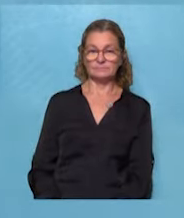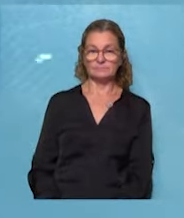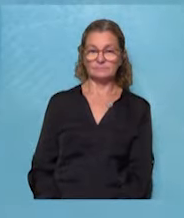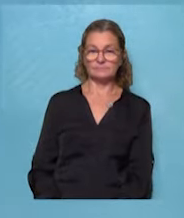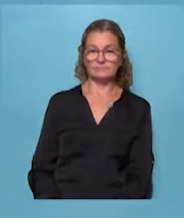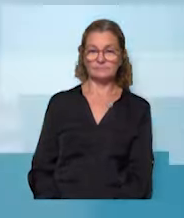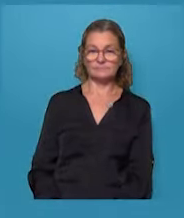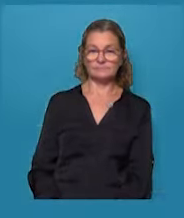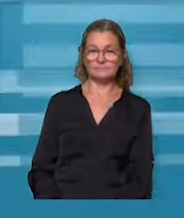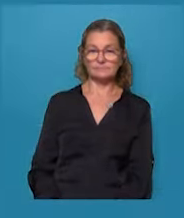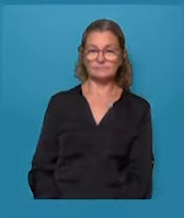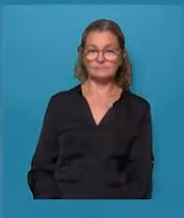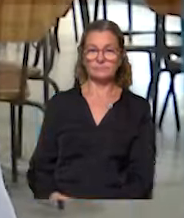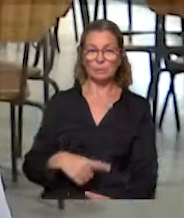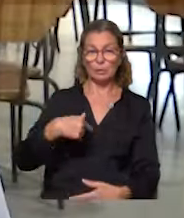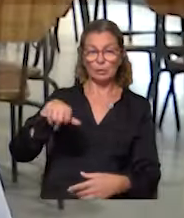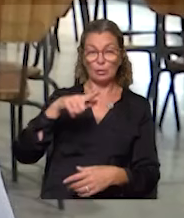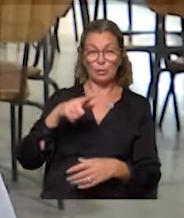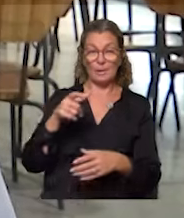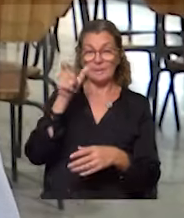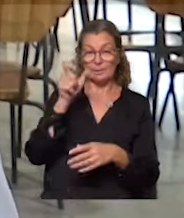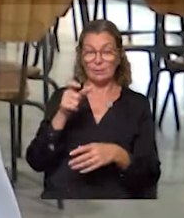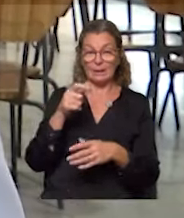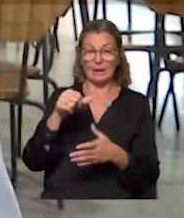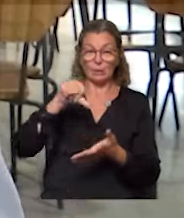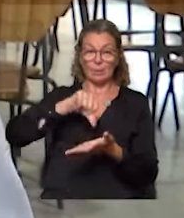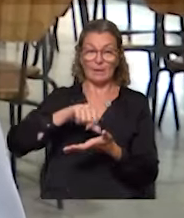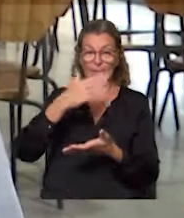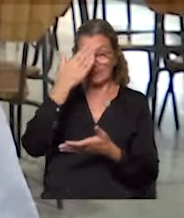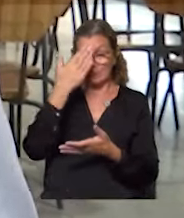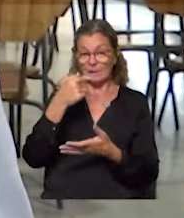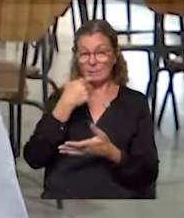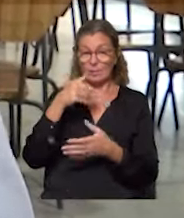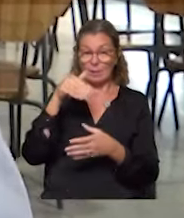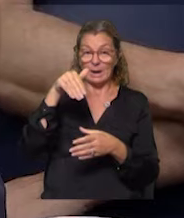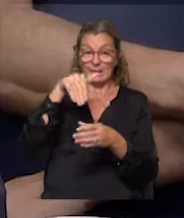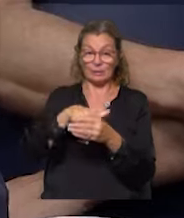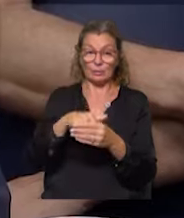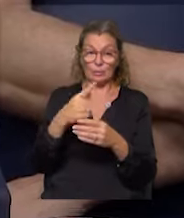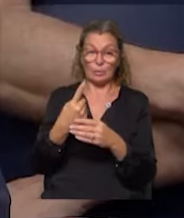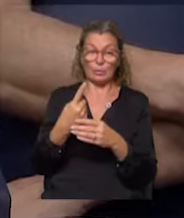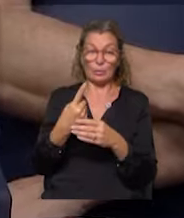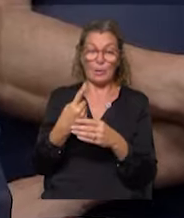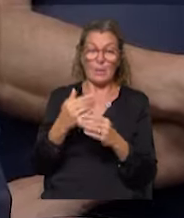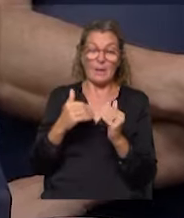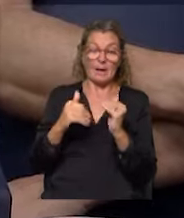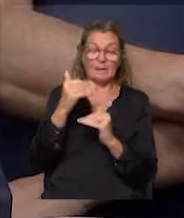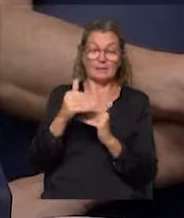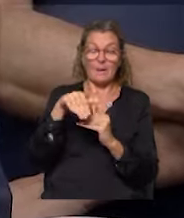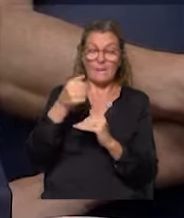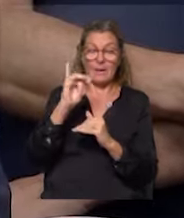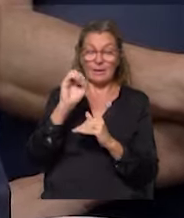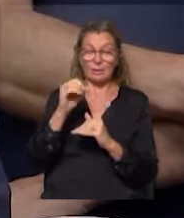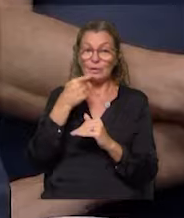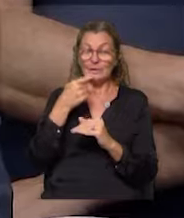B la ciudadanía frenteamplista entendemos que tiene hecha una elección de una fórmula Más allá del orden a Mario le